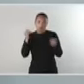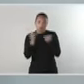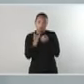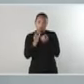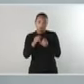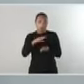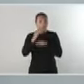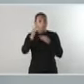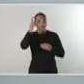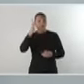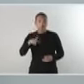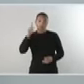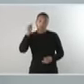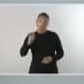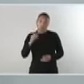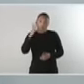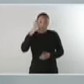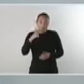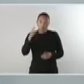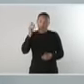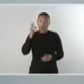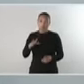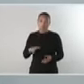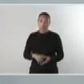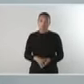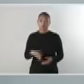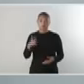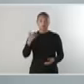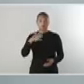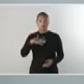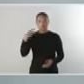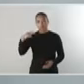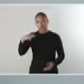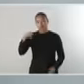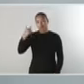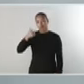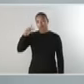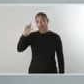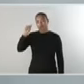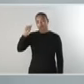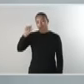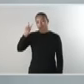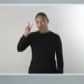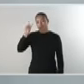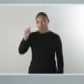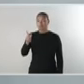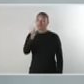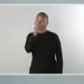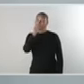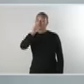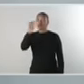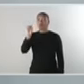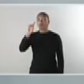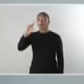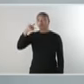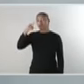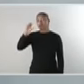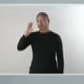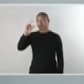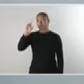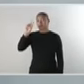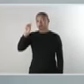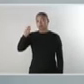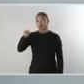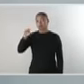huevón va a seguir siendo huevón Soy Gustavo Cárdenas Soy hijo de Jorge Cárdenas González quien me formó que fue